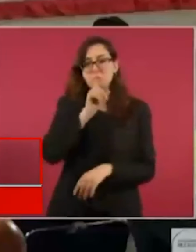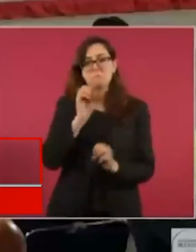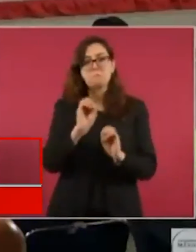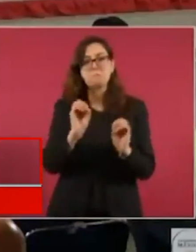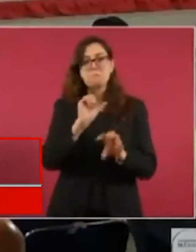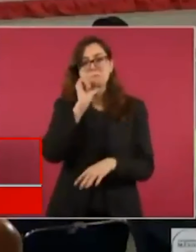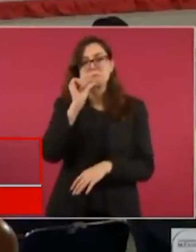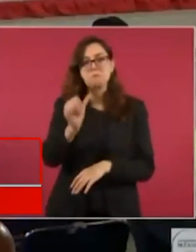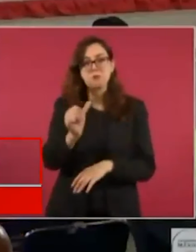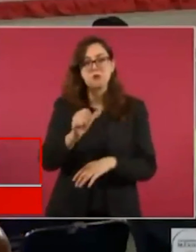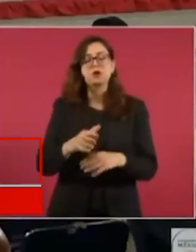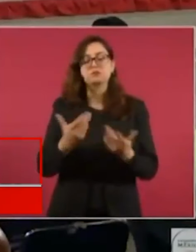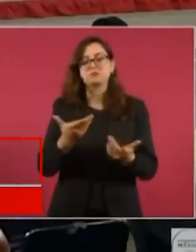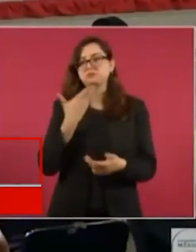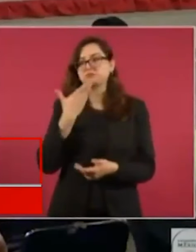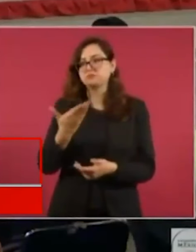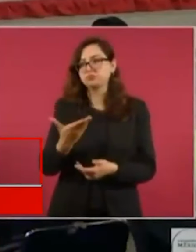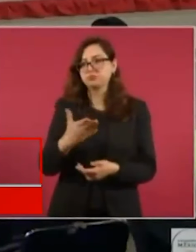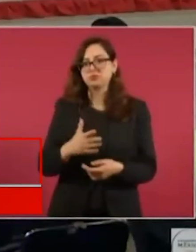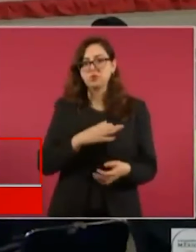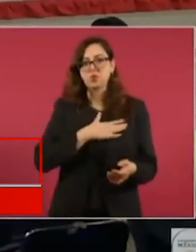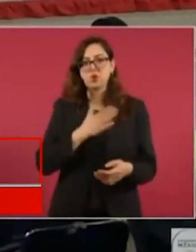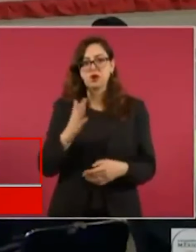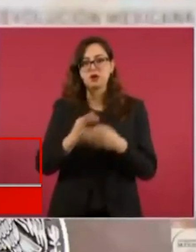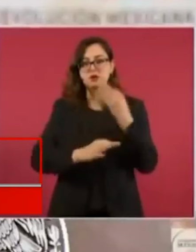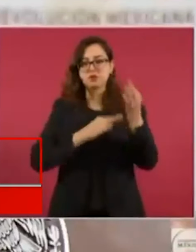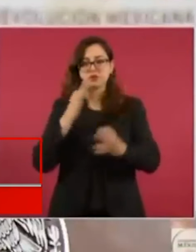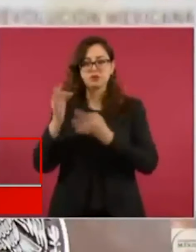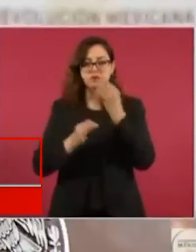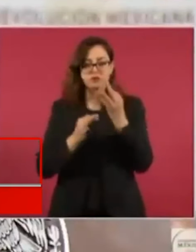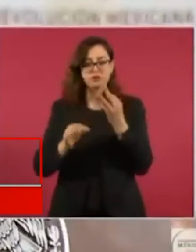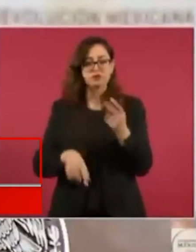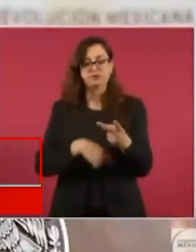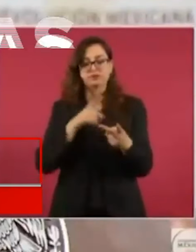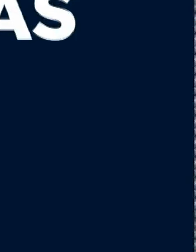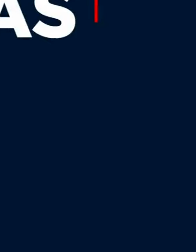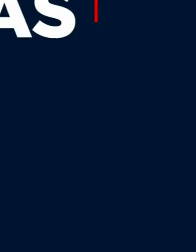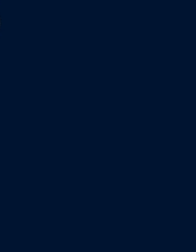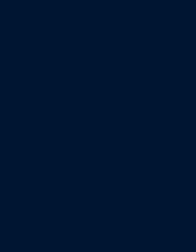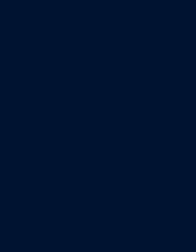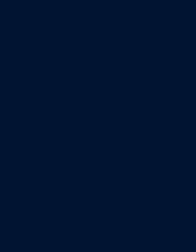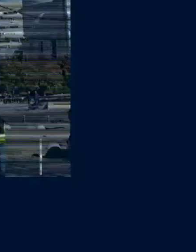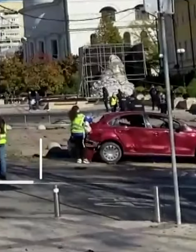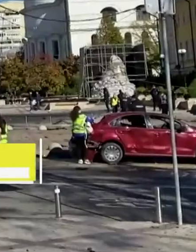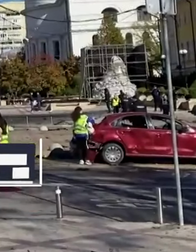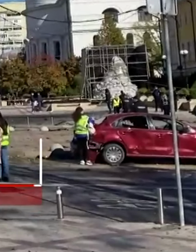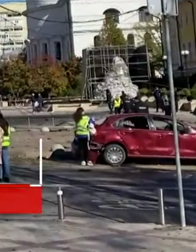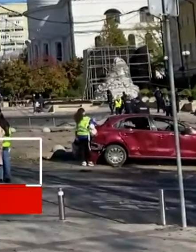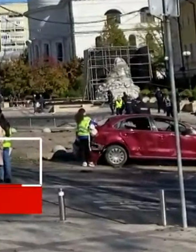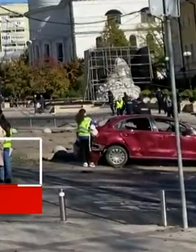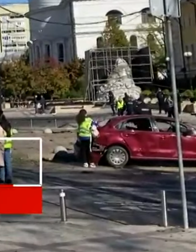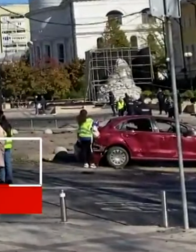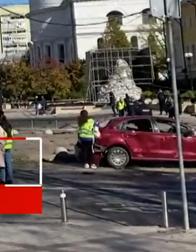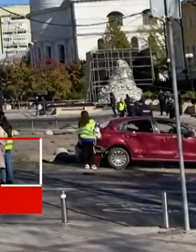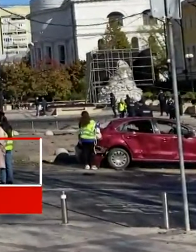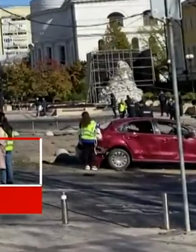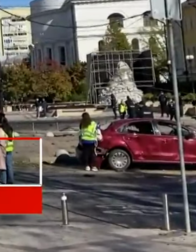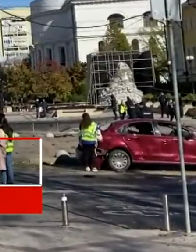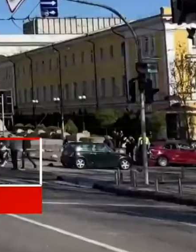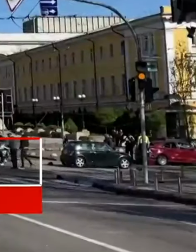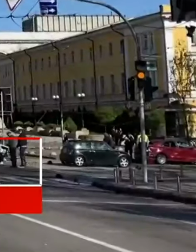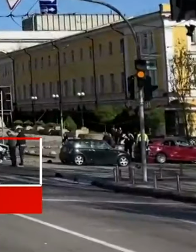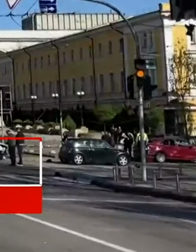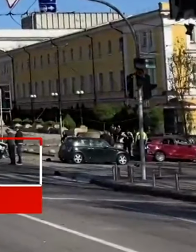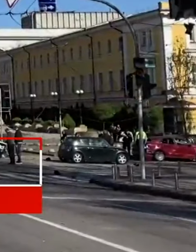contagios. En caso de repunte, se informará oportunamente para proteger a la población. No cesan los ataques de Rusia